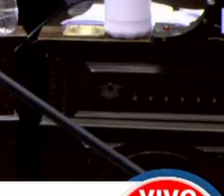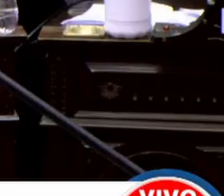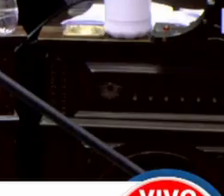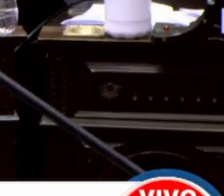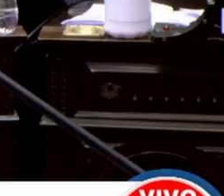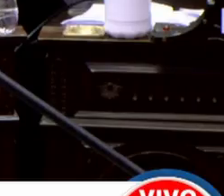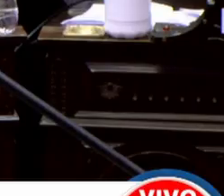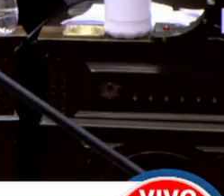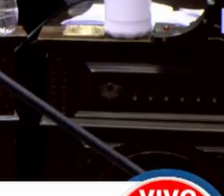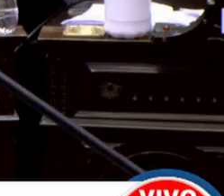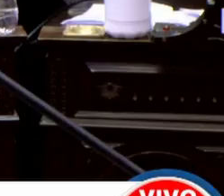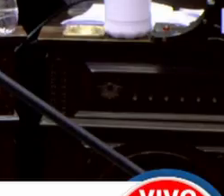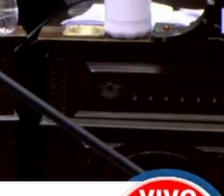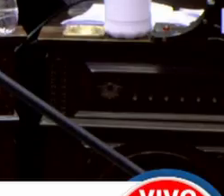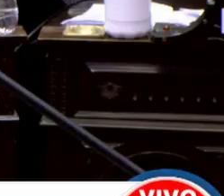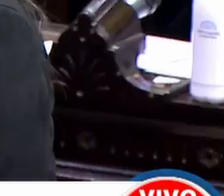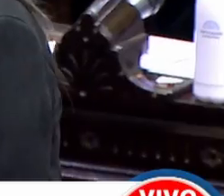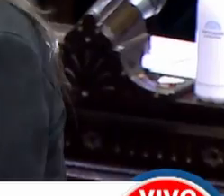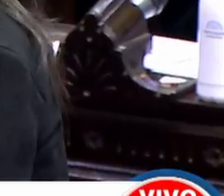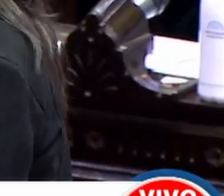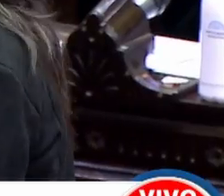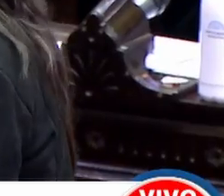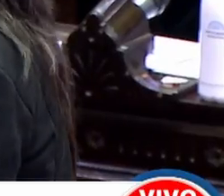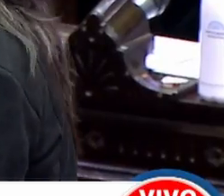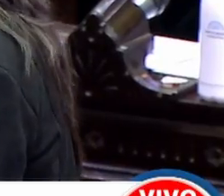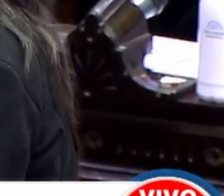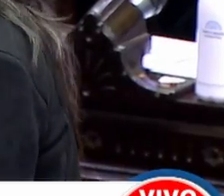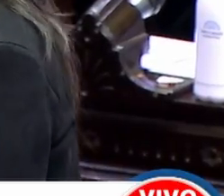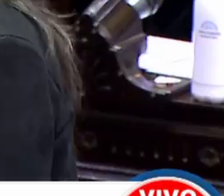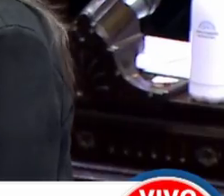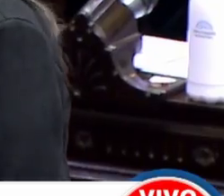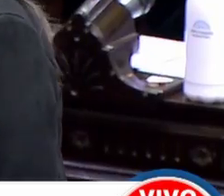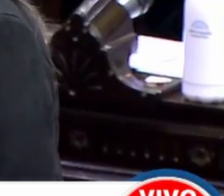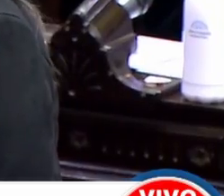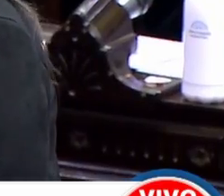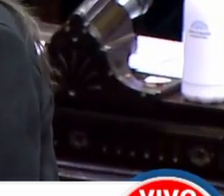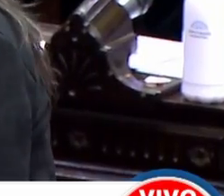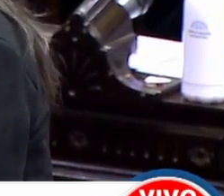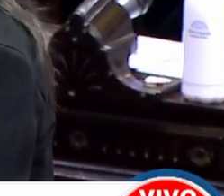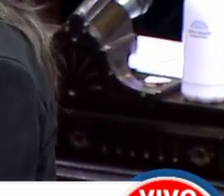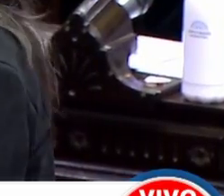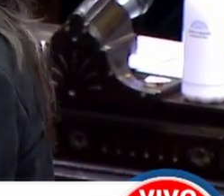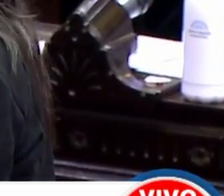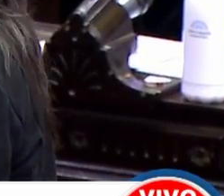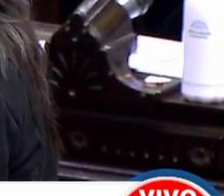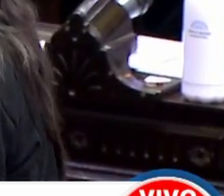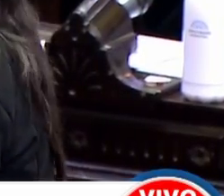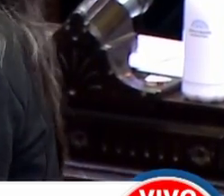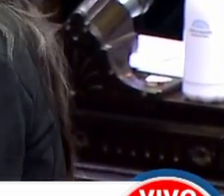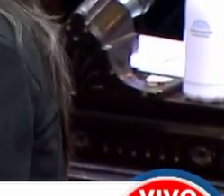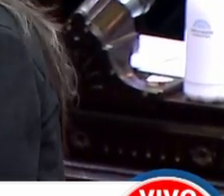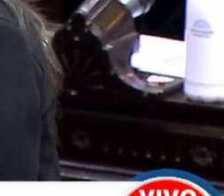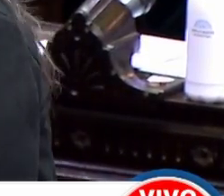trabajadores y los pueblos originarios que construyeron estas tierras antes que llegaron otros en los barcos por el socialismo